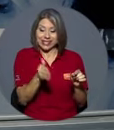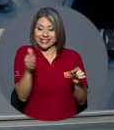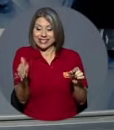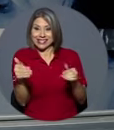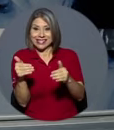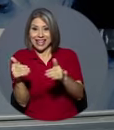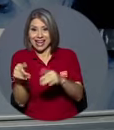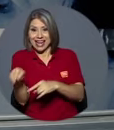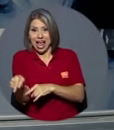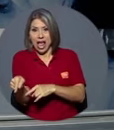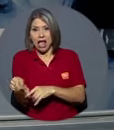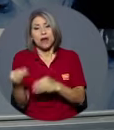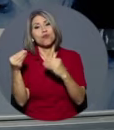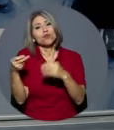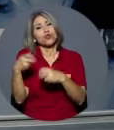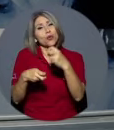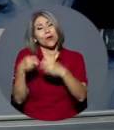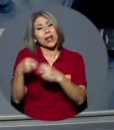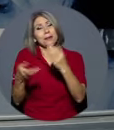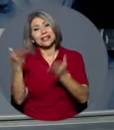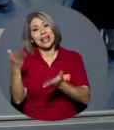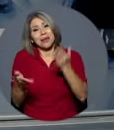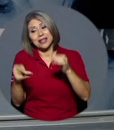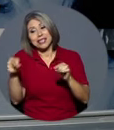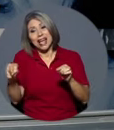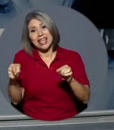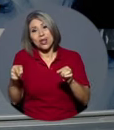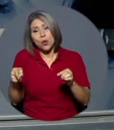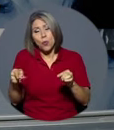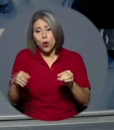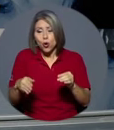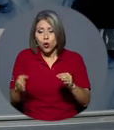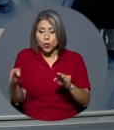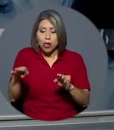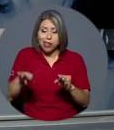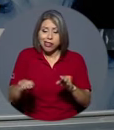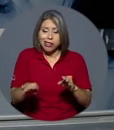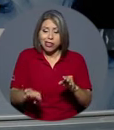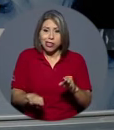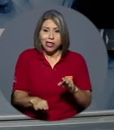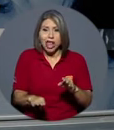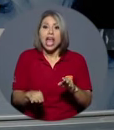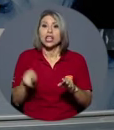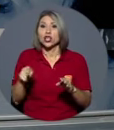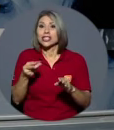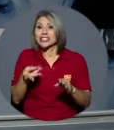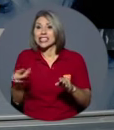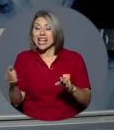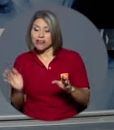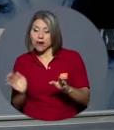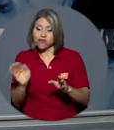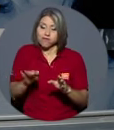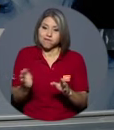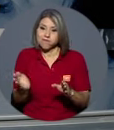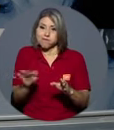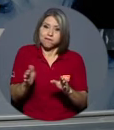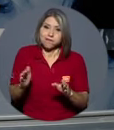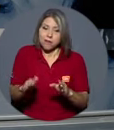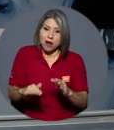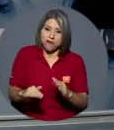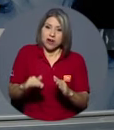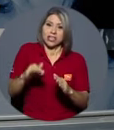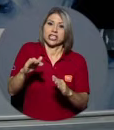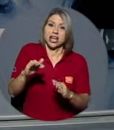hay problemas de rellenos, ¿verdad? Y que nosotros empezamos a ver el comportamiento. Entonces, efectivamente las municipalidades tienen un